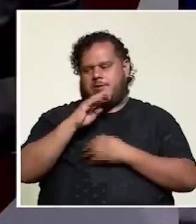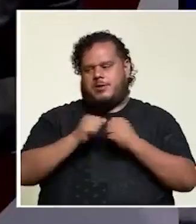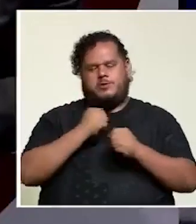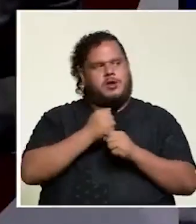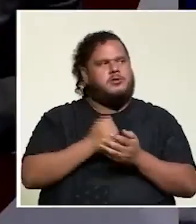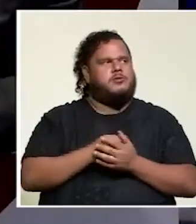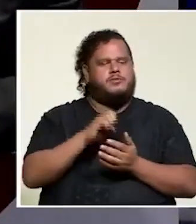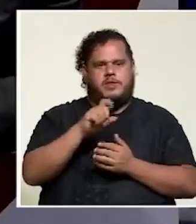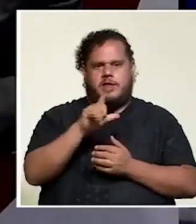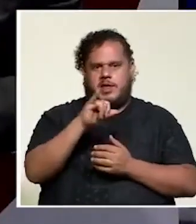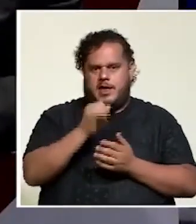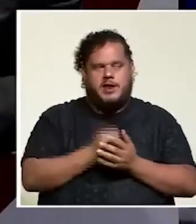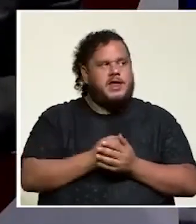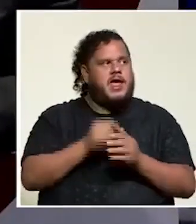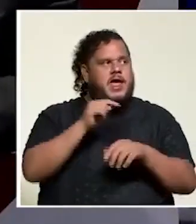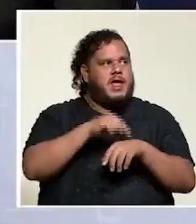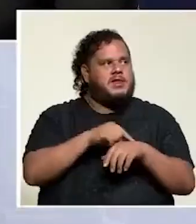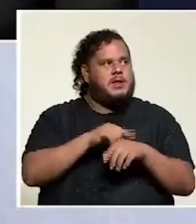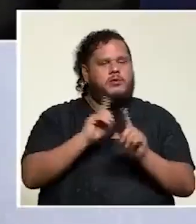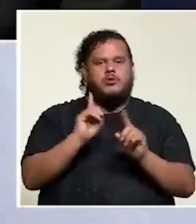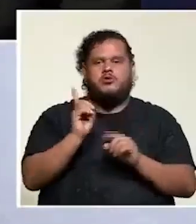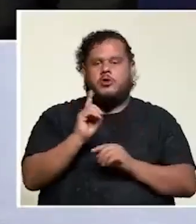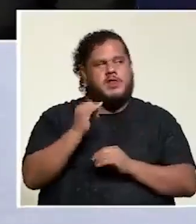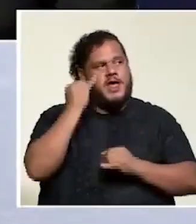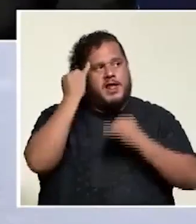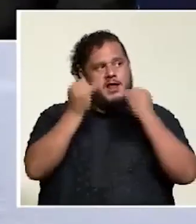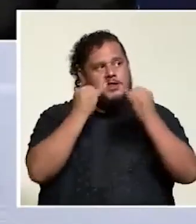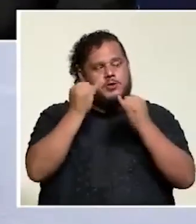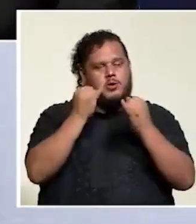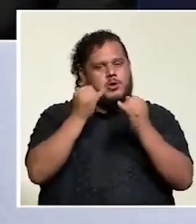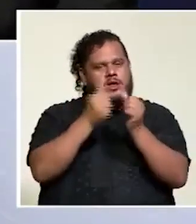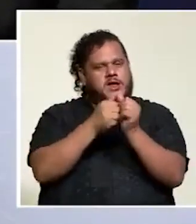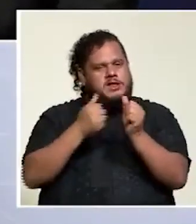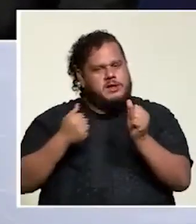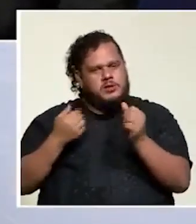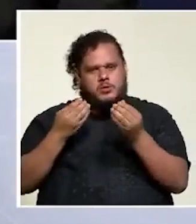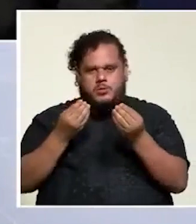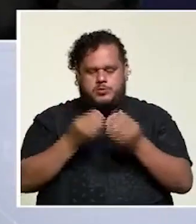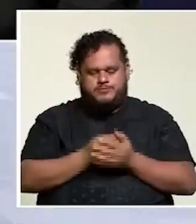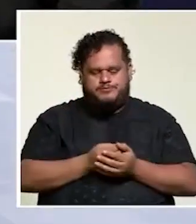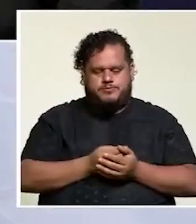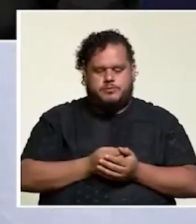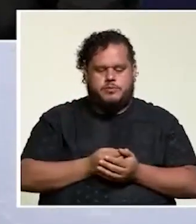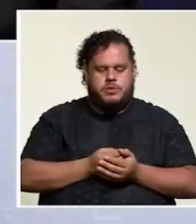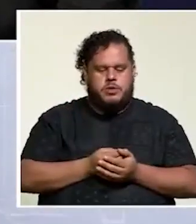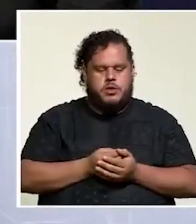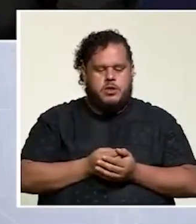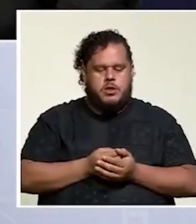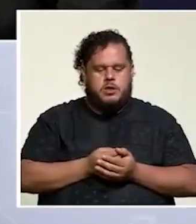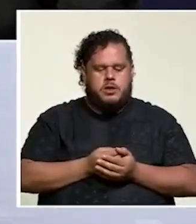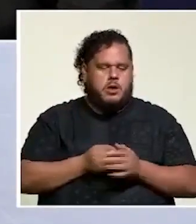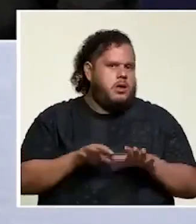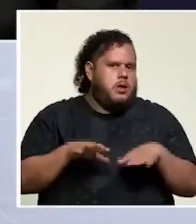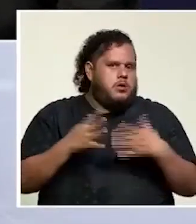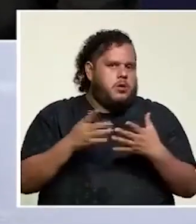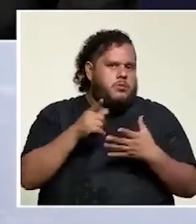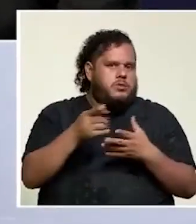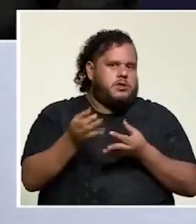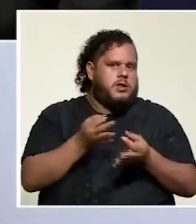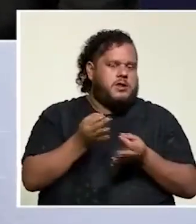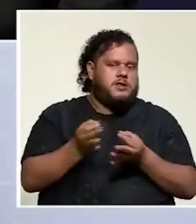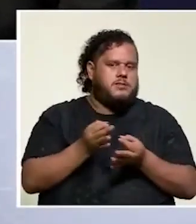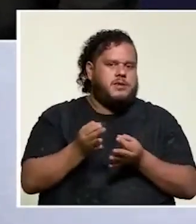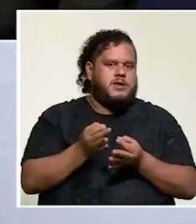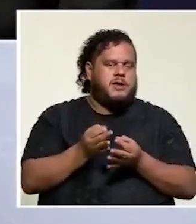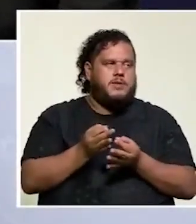Eli, en tiempos en que las ideologías se han diluido tanto, ¿cómo le explica